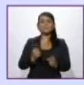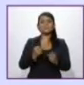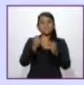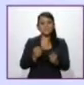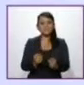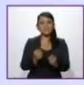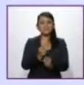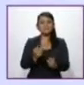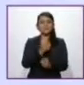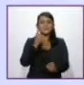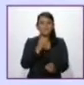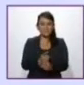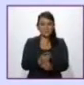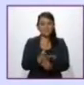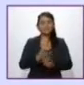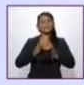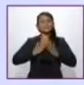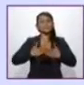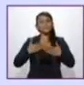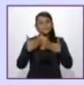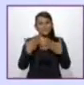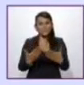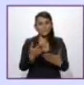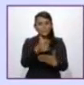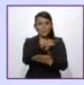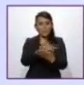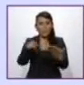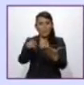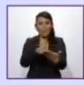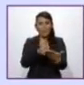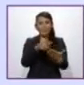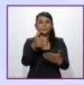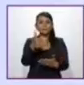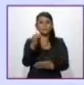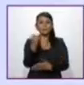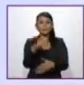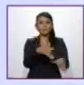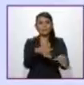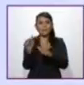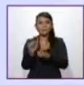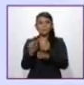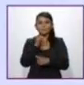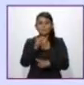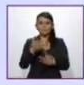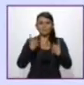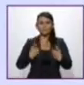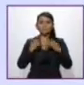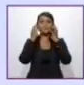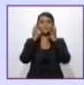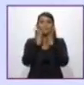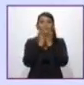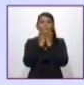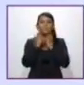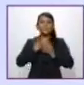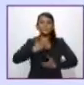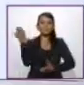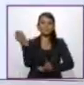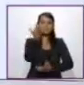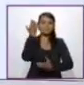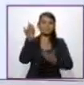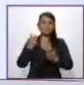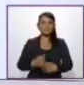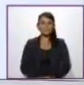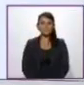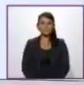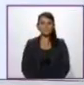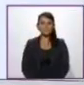confianza. No dejes de votar el 6 de junio y vota por el Barbón porque es el chingón.